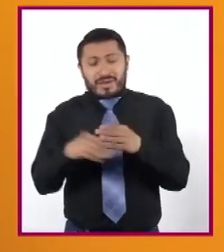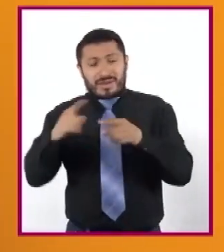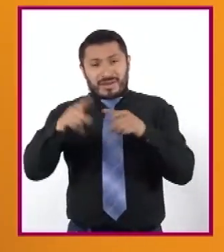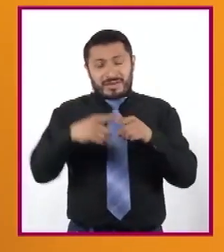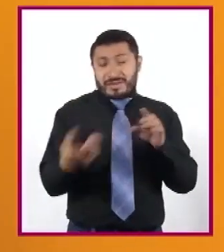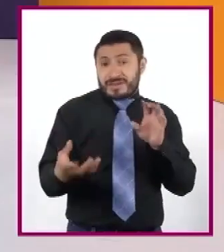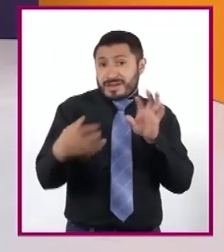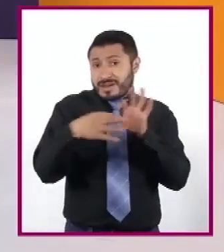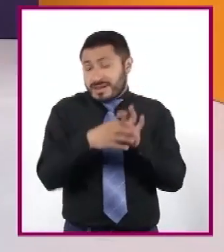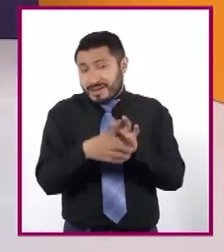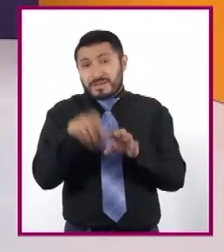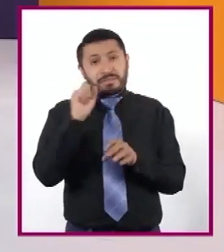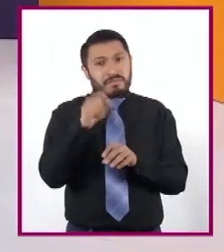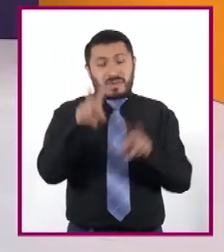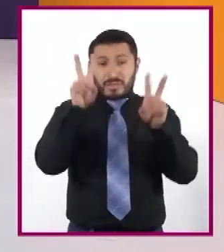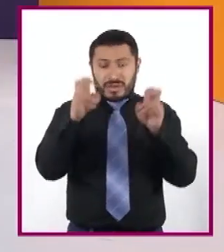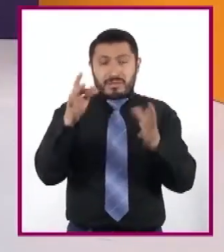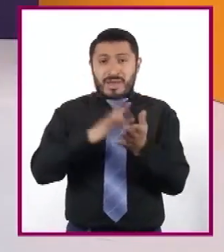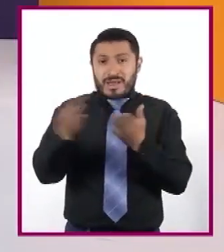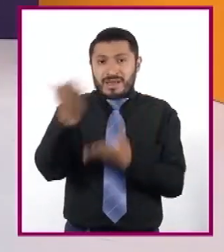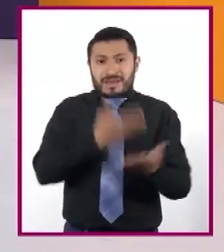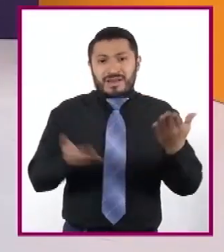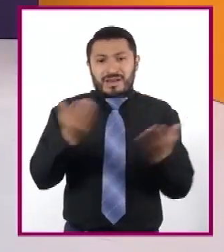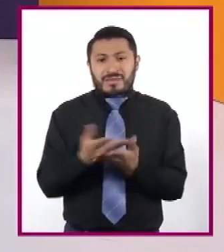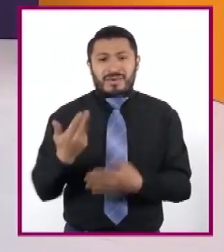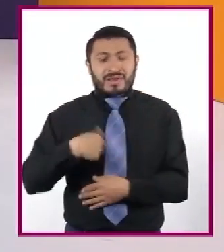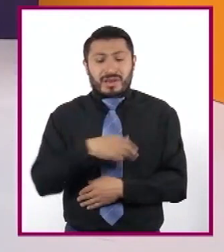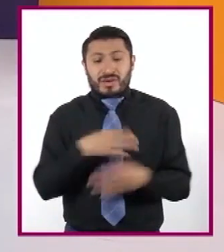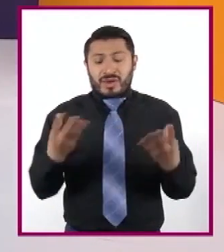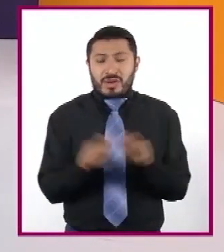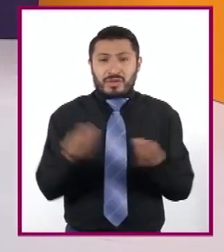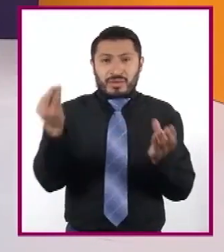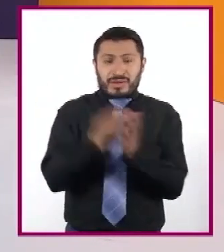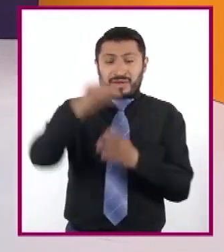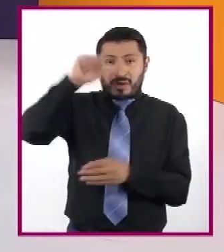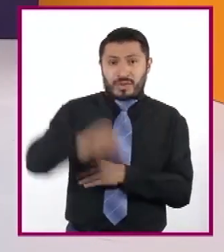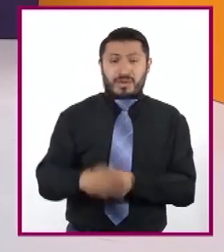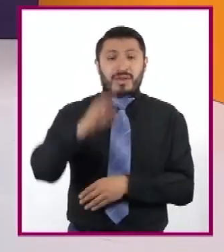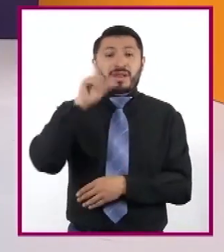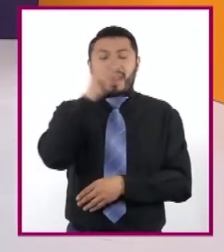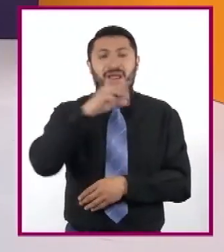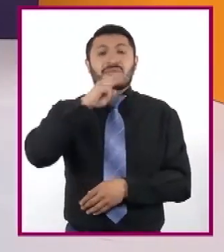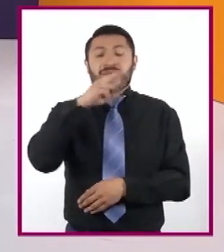tema. Gracias por compartir con nosotros esta sesión de Lengua Materna